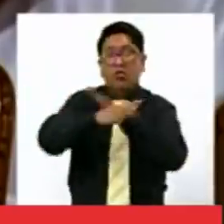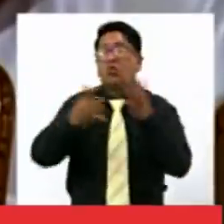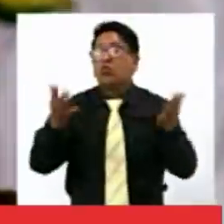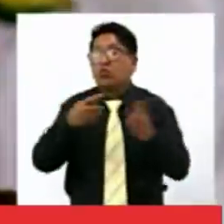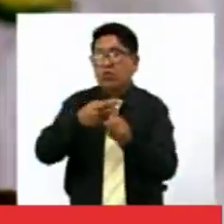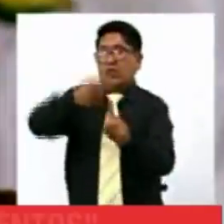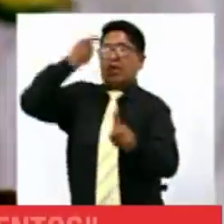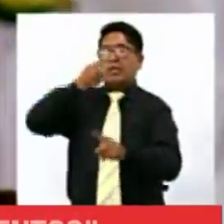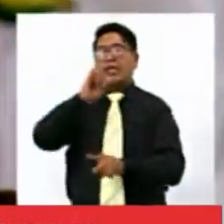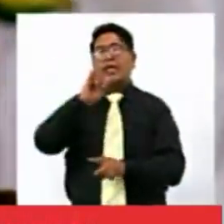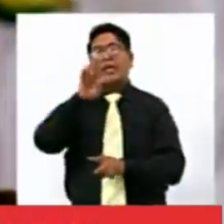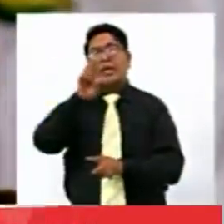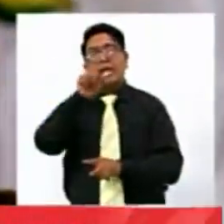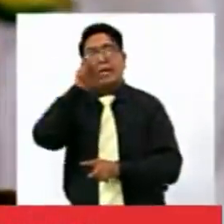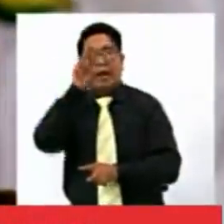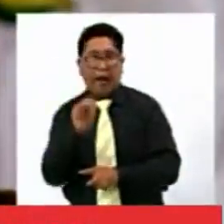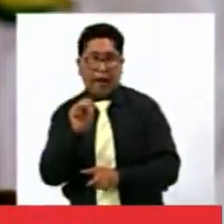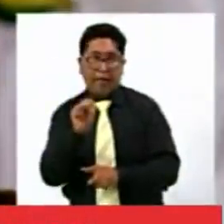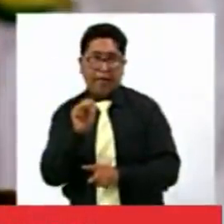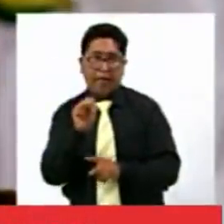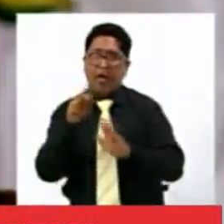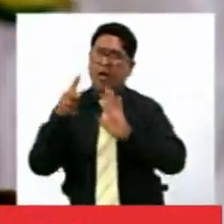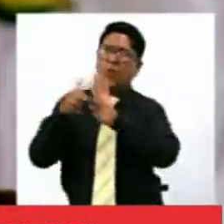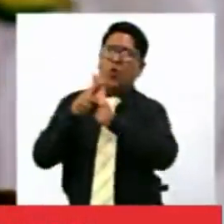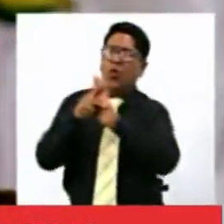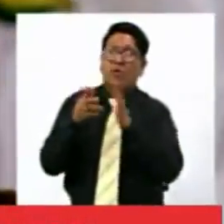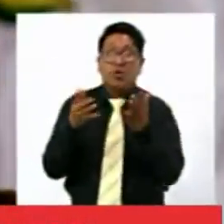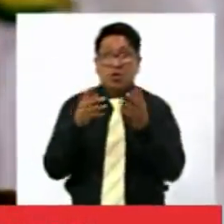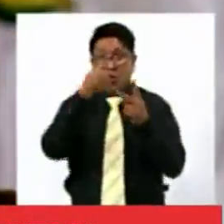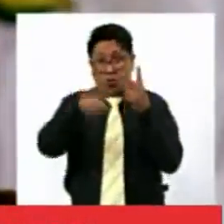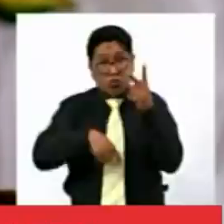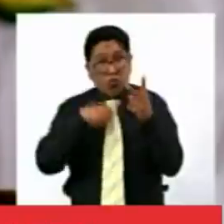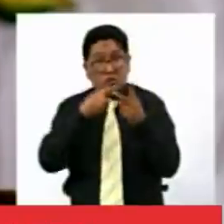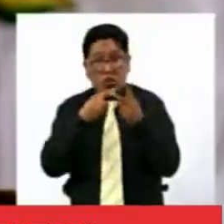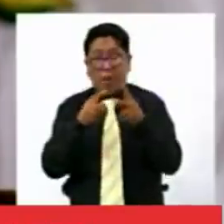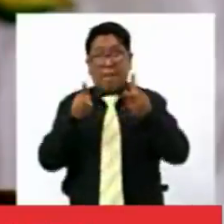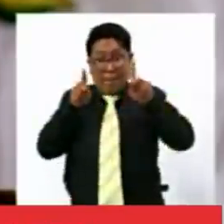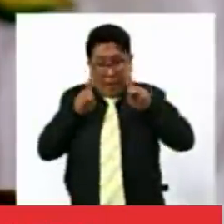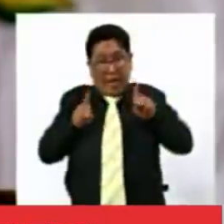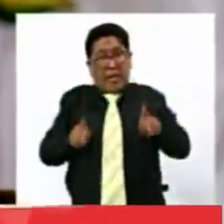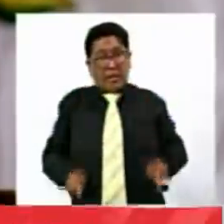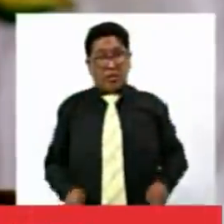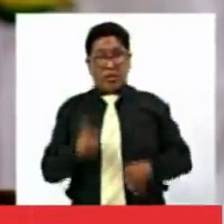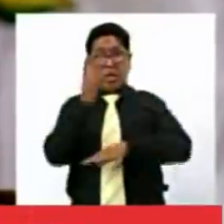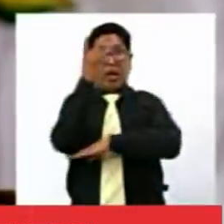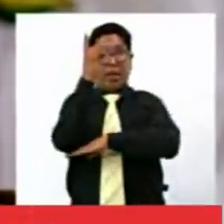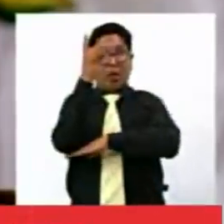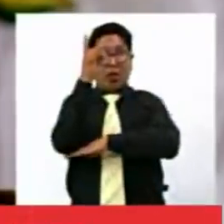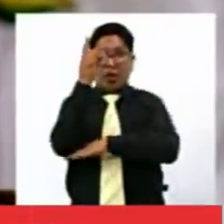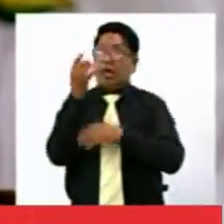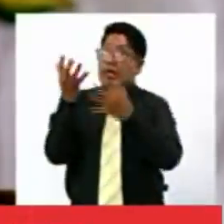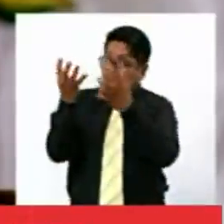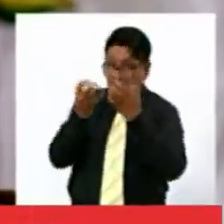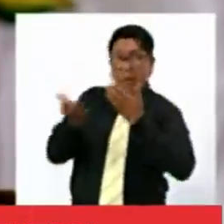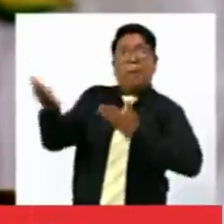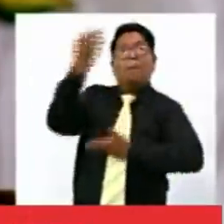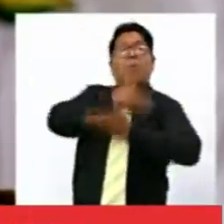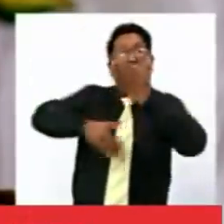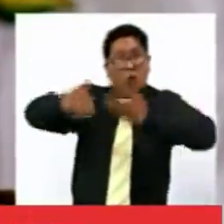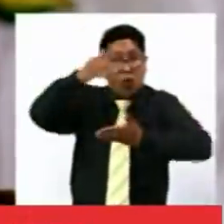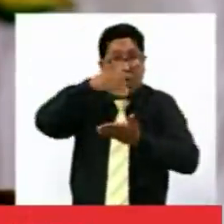irán esta prohibición no incluye a ciudadanos bolivianos quienes al volver a nuestro territorio